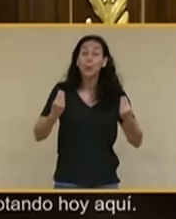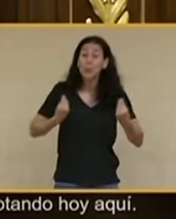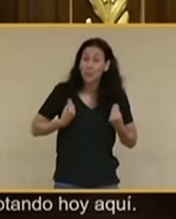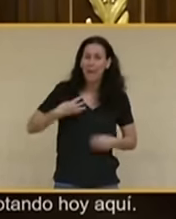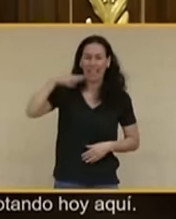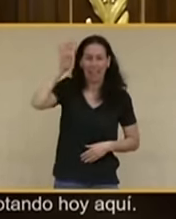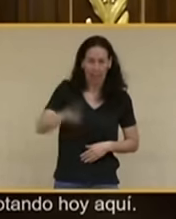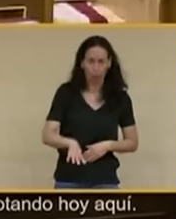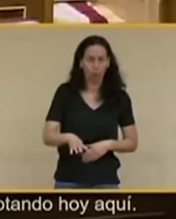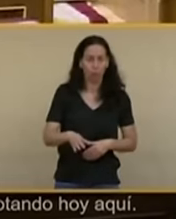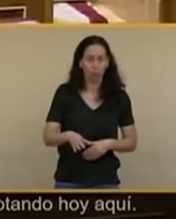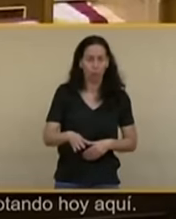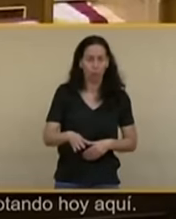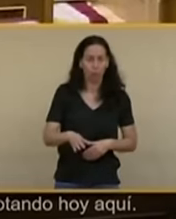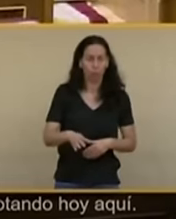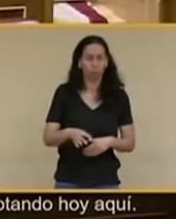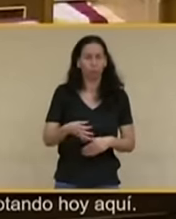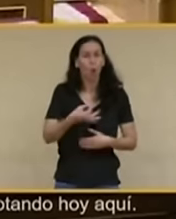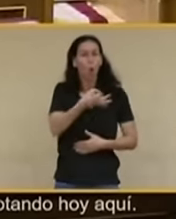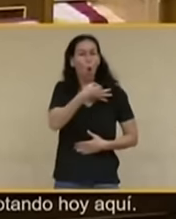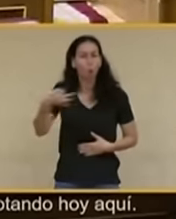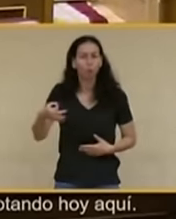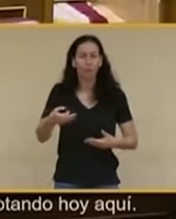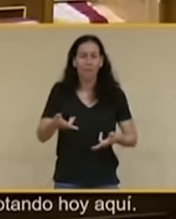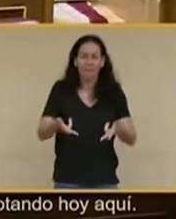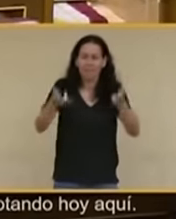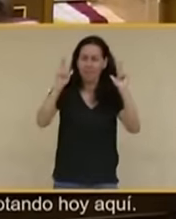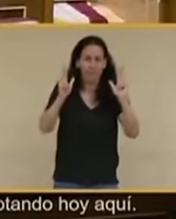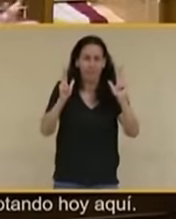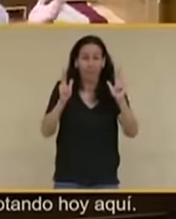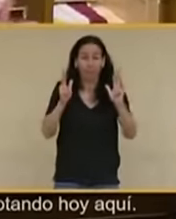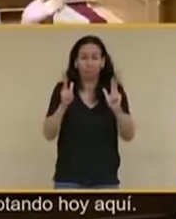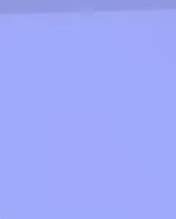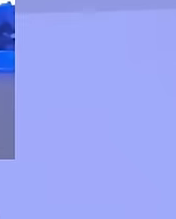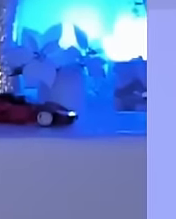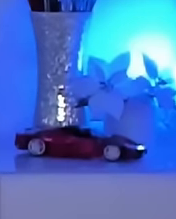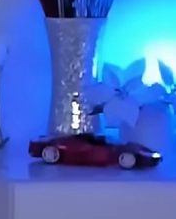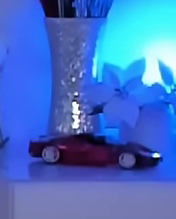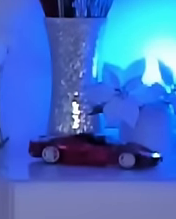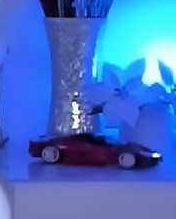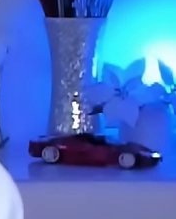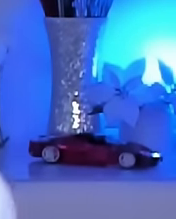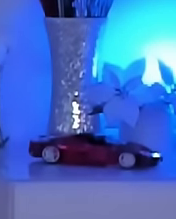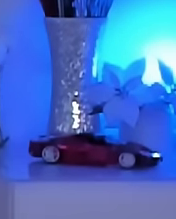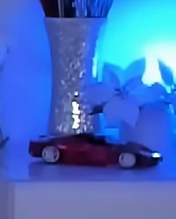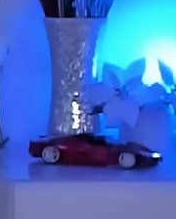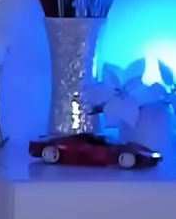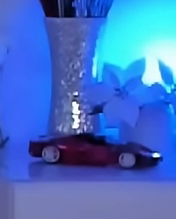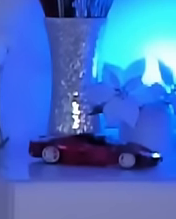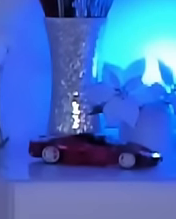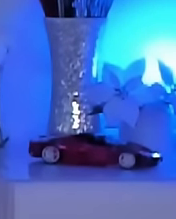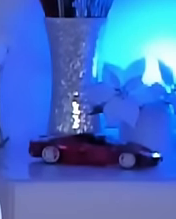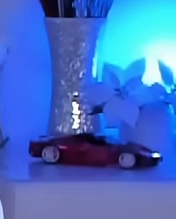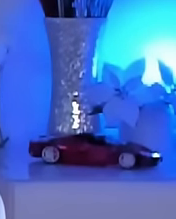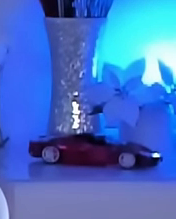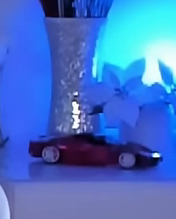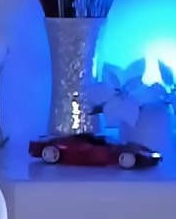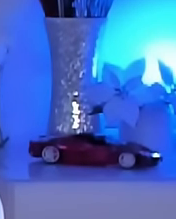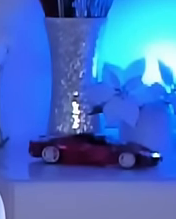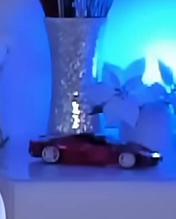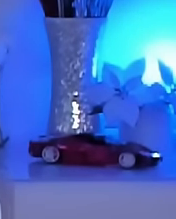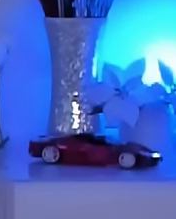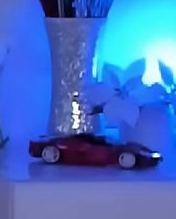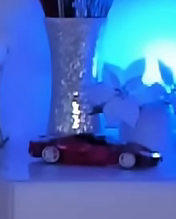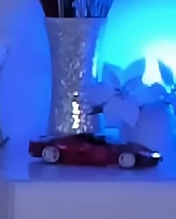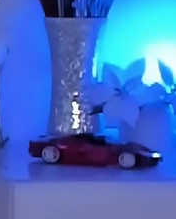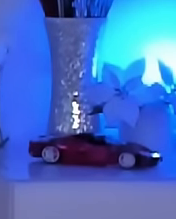justa y libre. Hasta la victoria siempre. Rufián ha dicho tres cosas importantes. Las reales